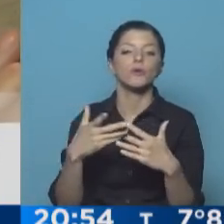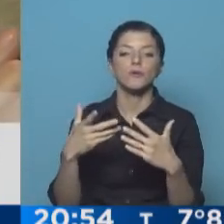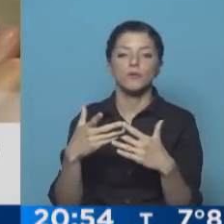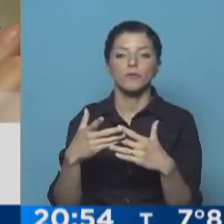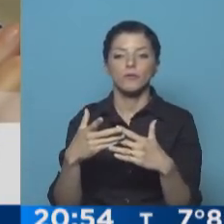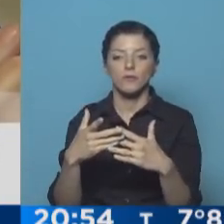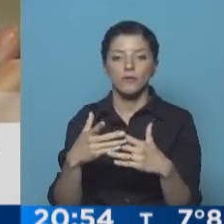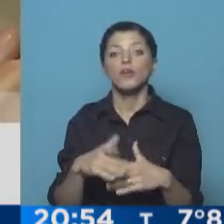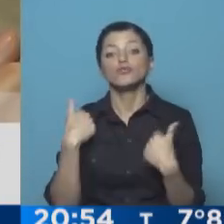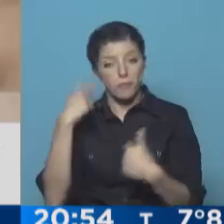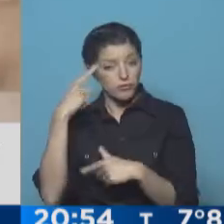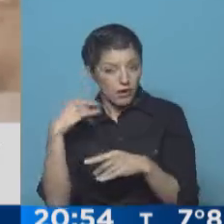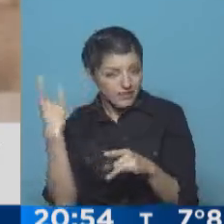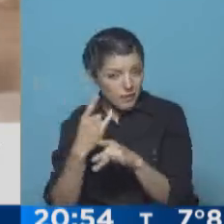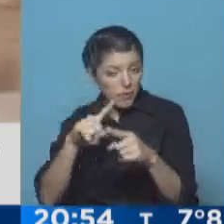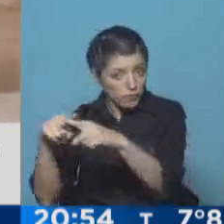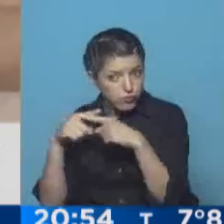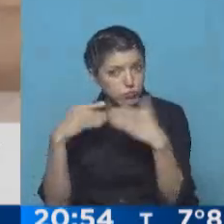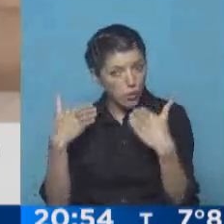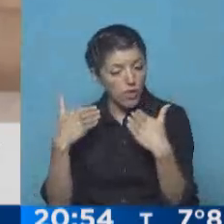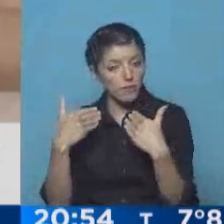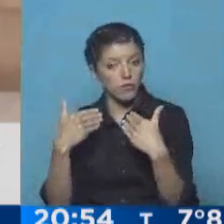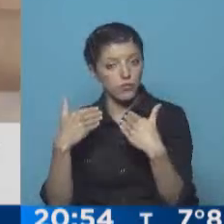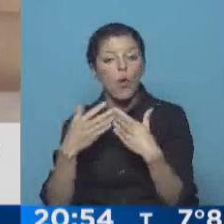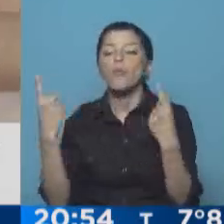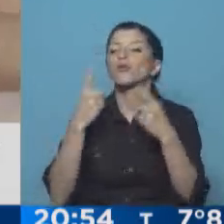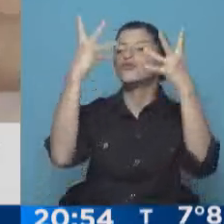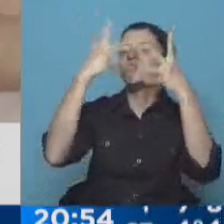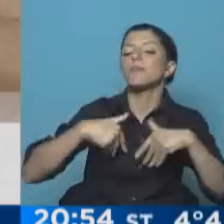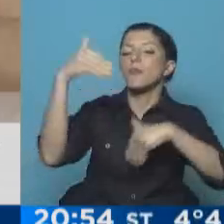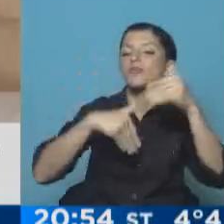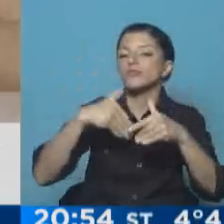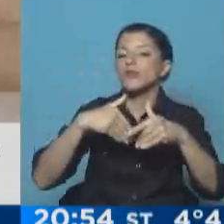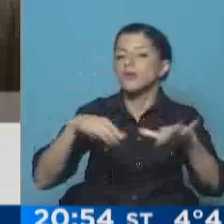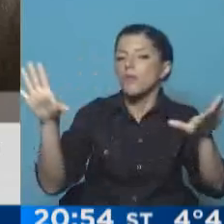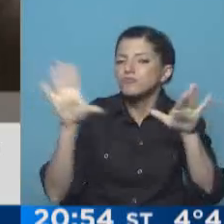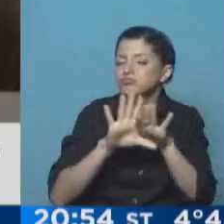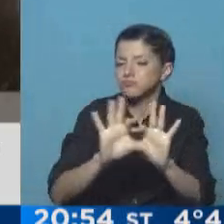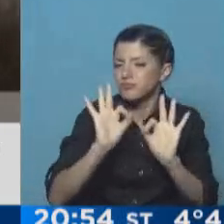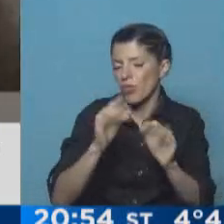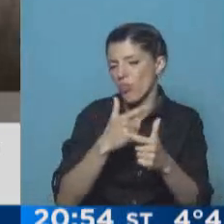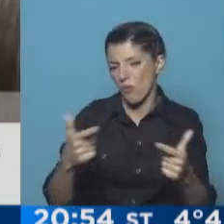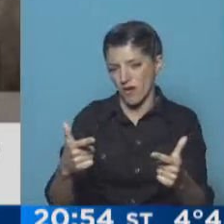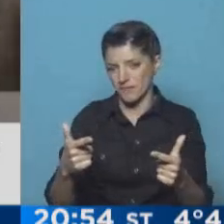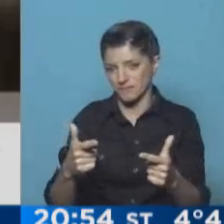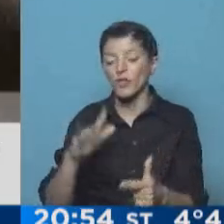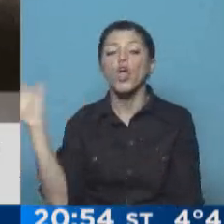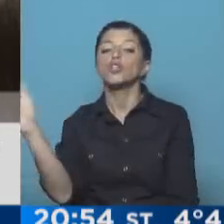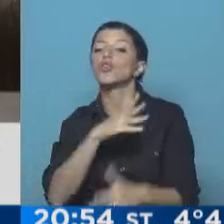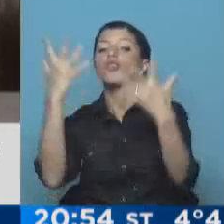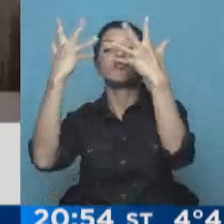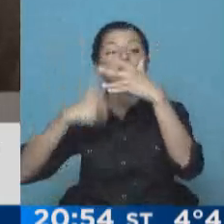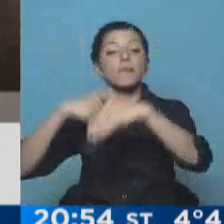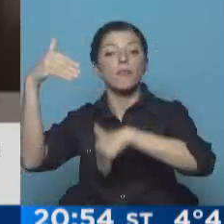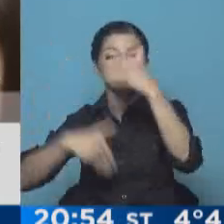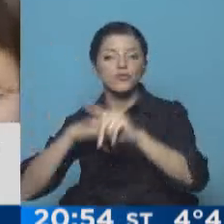Creo que se puede discutir siempre el sistema electoral, porque no hay sistema electoral que sea absolutamente ingenuo, ¿no? Todo sistema electoral